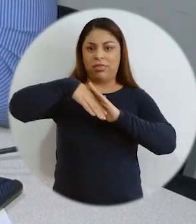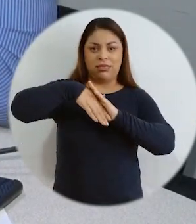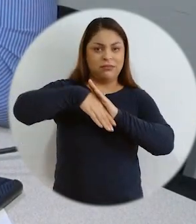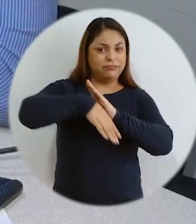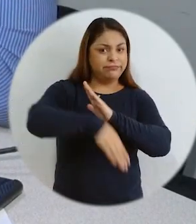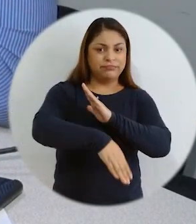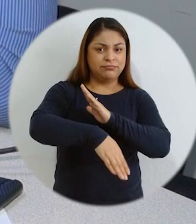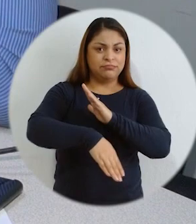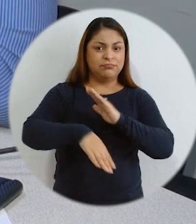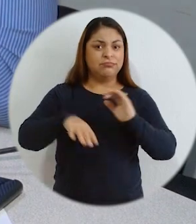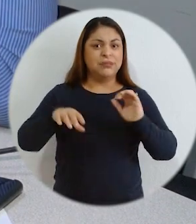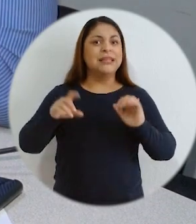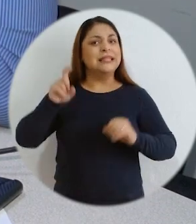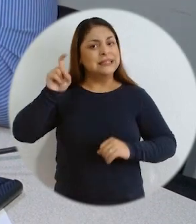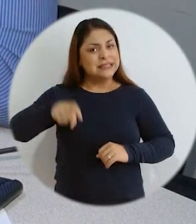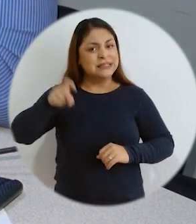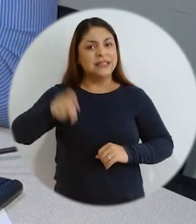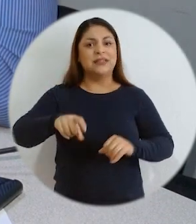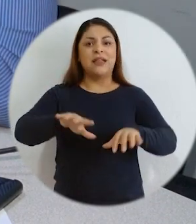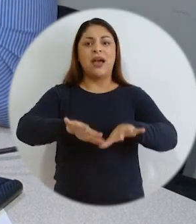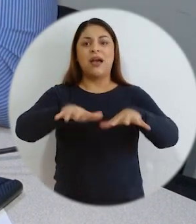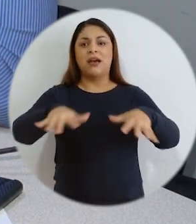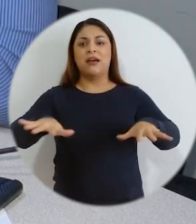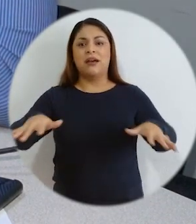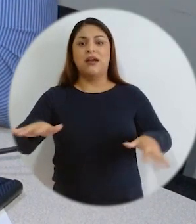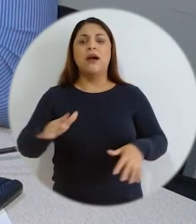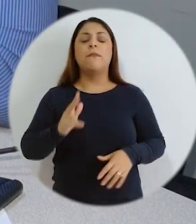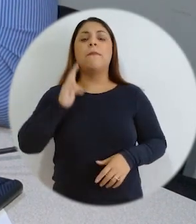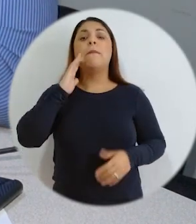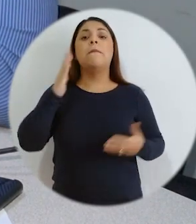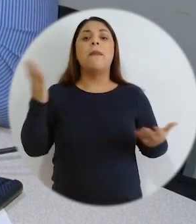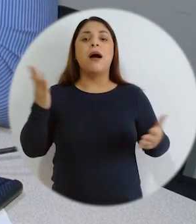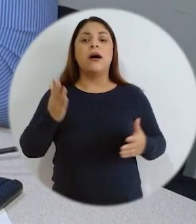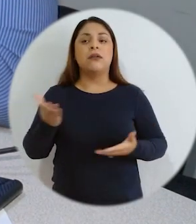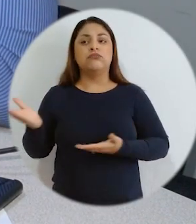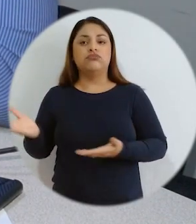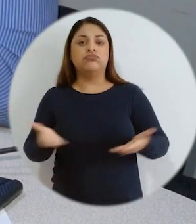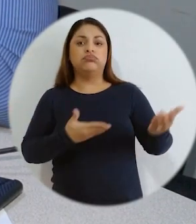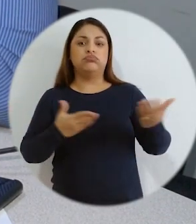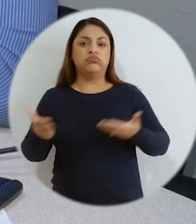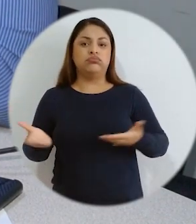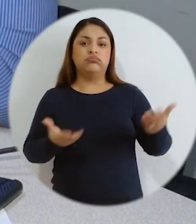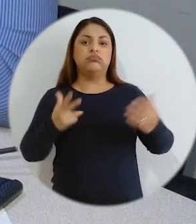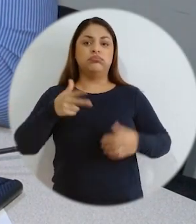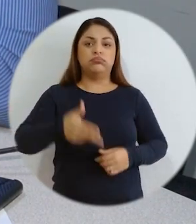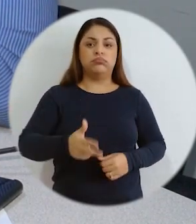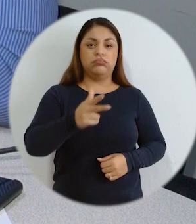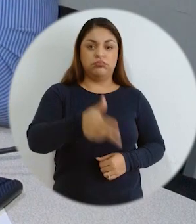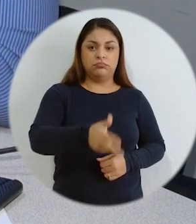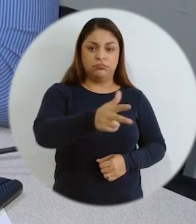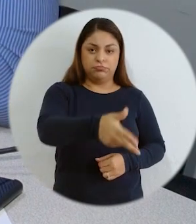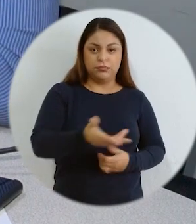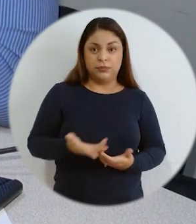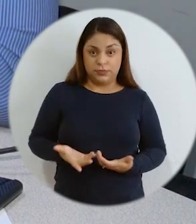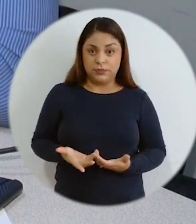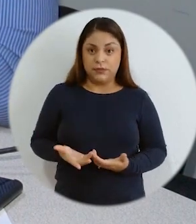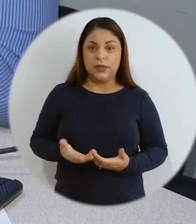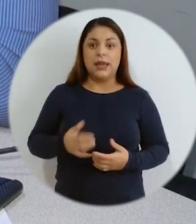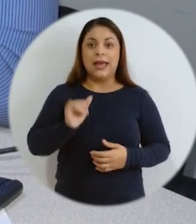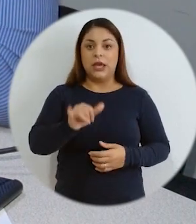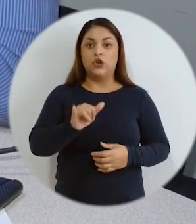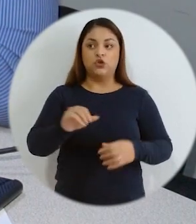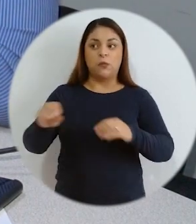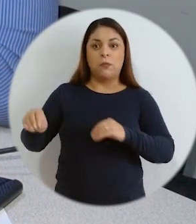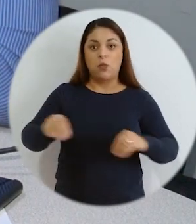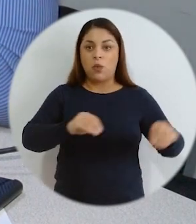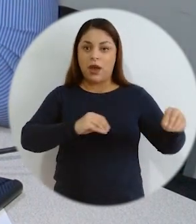declive, claro. Exactamente. Las economías de nuestro planeta estarían en declive. Dependemos de eso, nuestras economías dependen de eso, seguridad